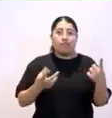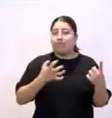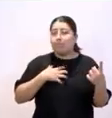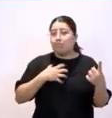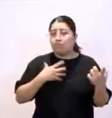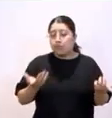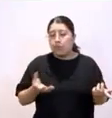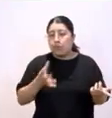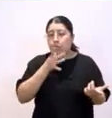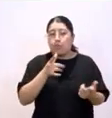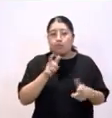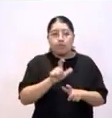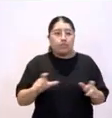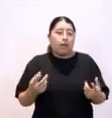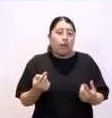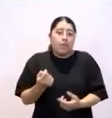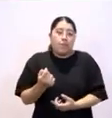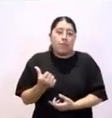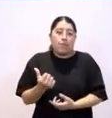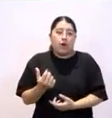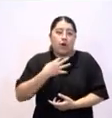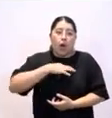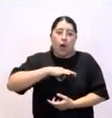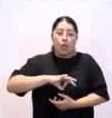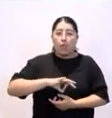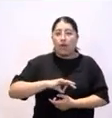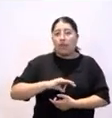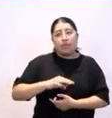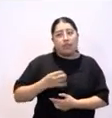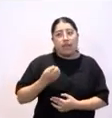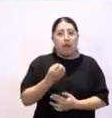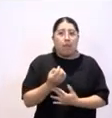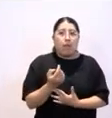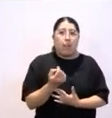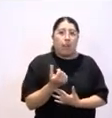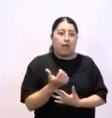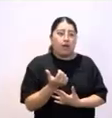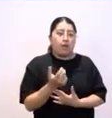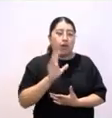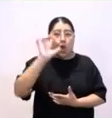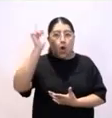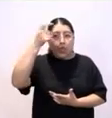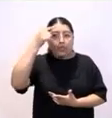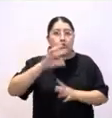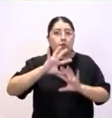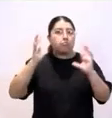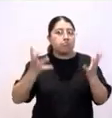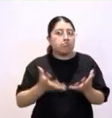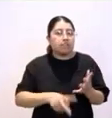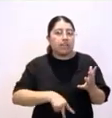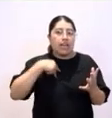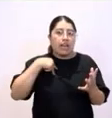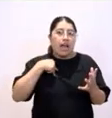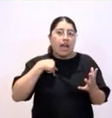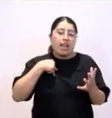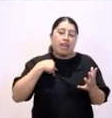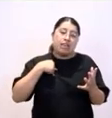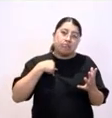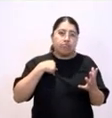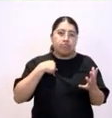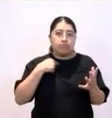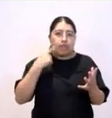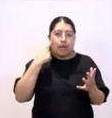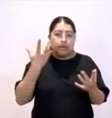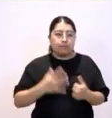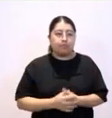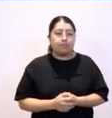población y, claro, pues nos puede salir muy beneficiado, pero igual en los conceptos globales no nos sale tanto. Le voy a poner un ejemplo.